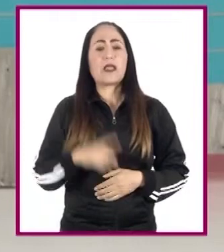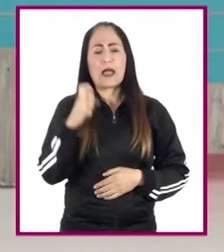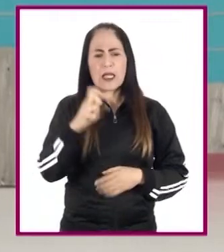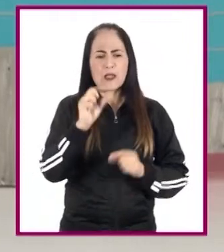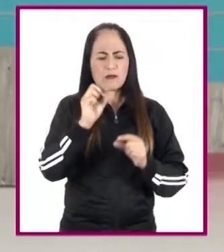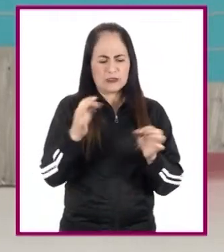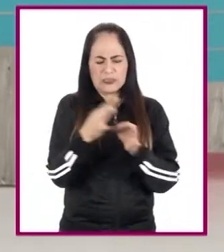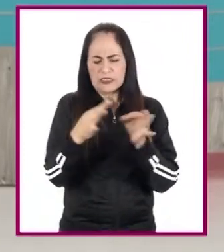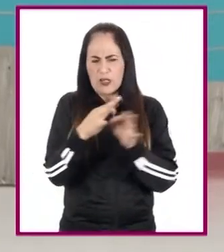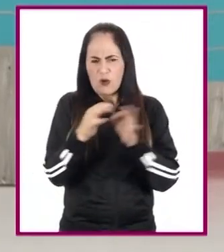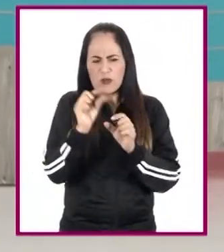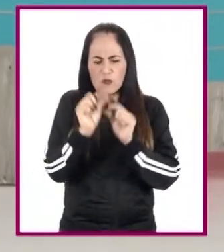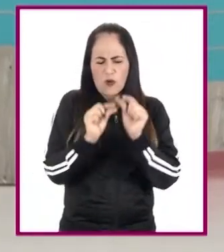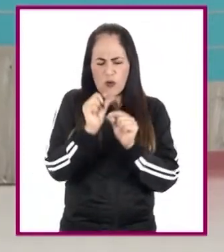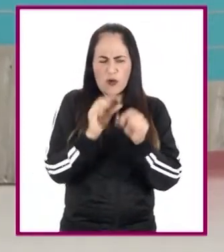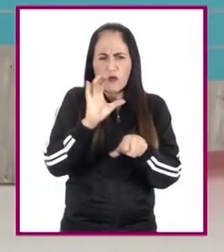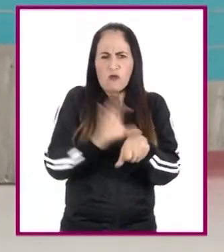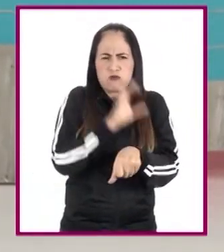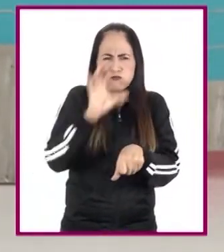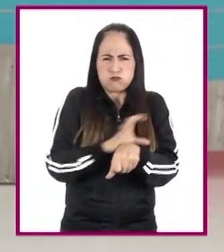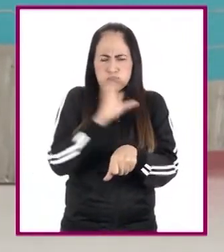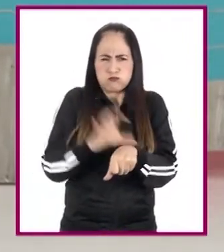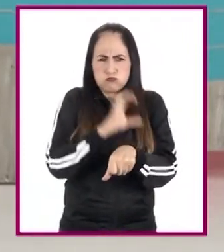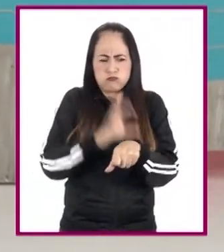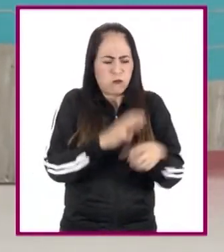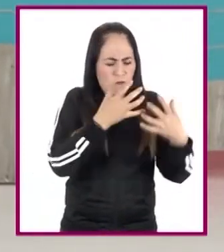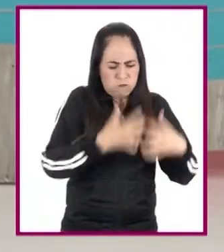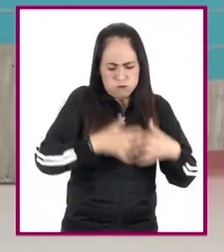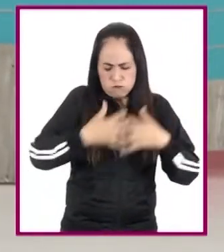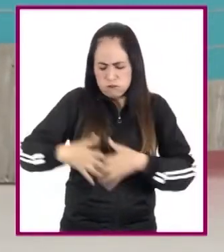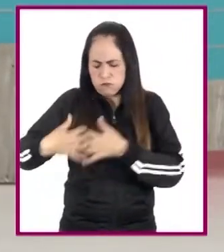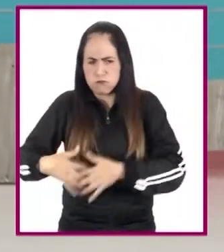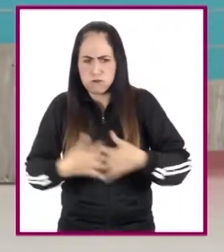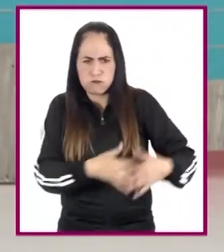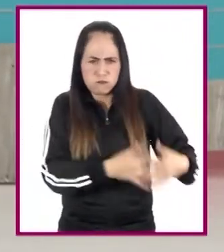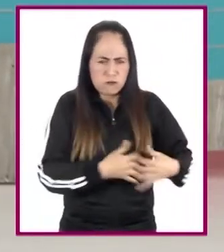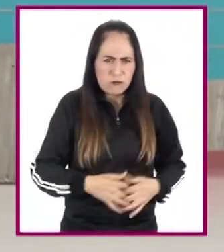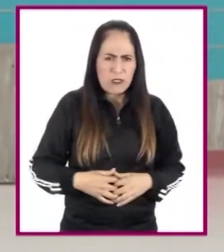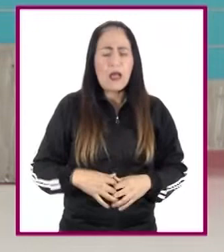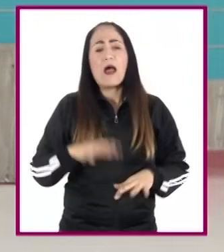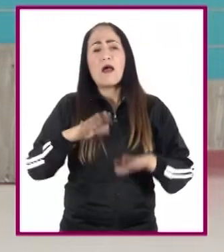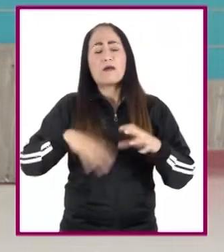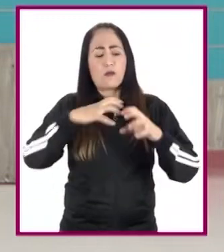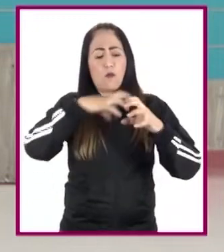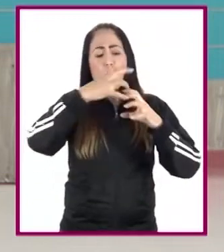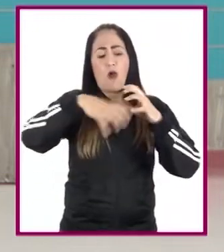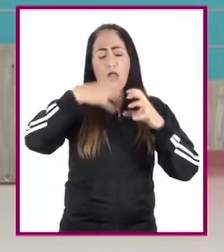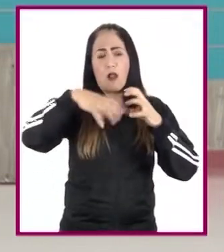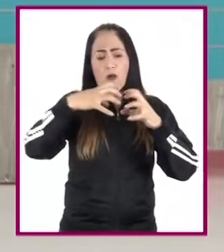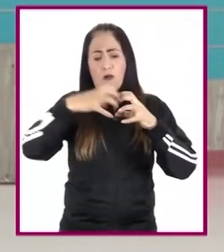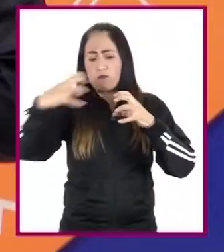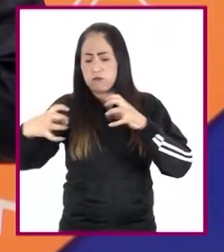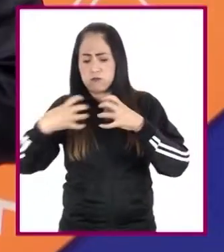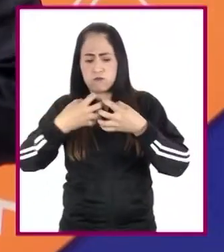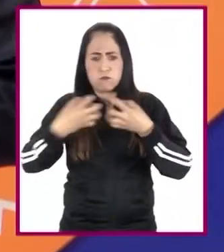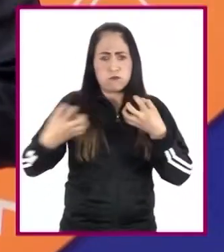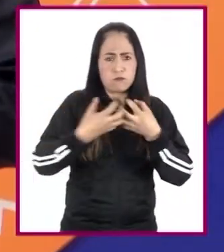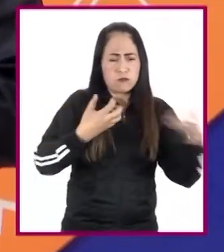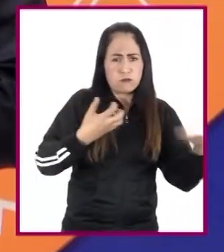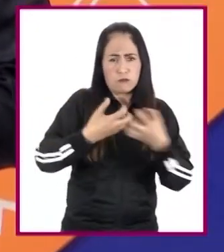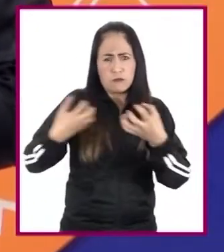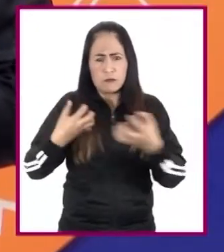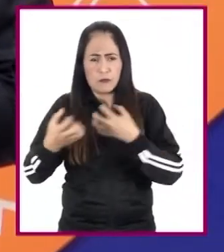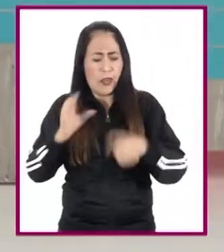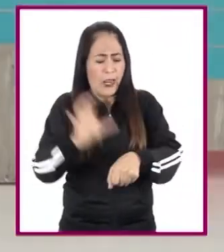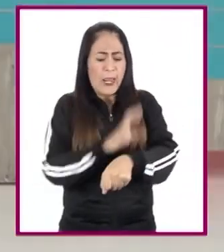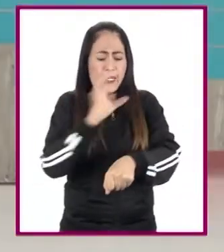que pueden usar para realizar sus funciones. Este proceso de degradación de moléculas de los nutrimentos para obtener energía requiere